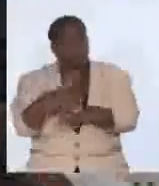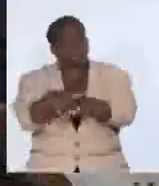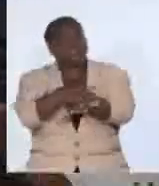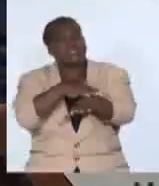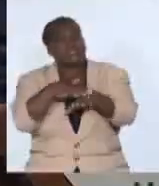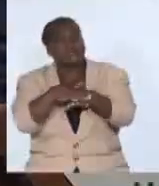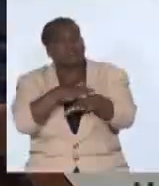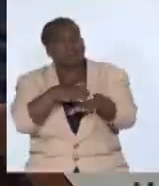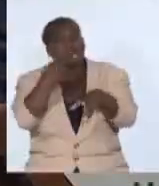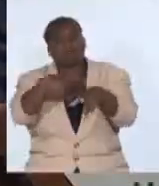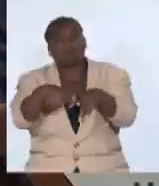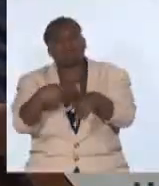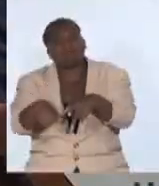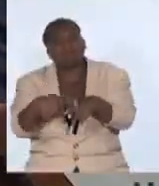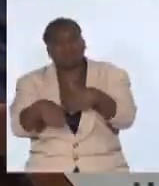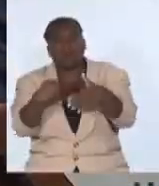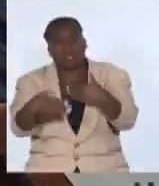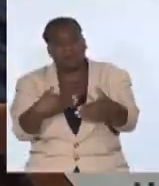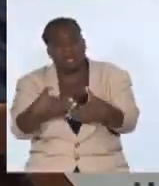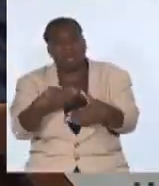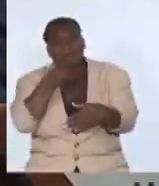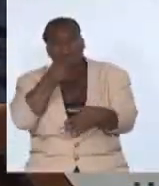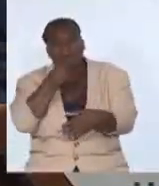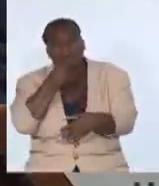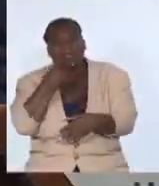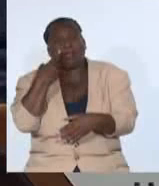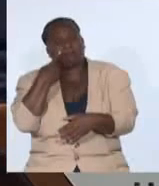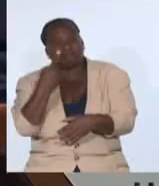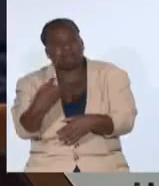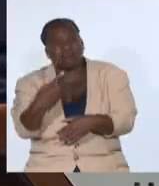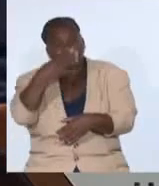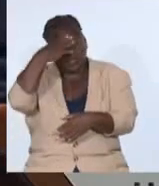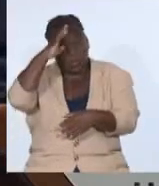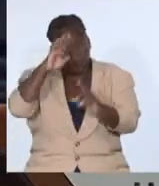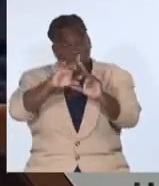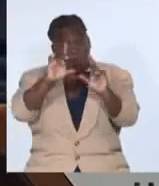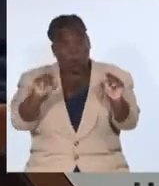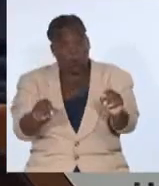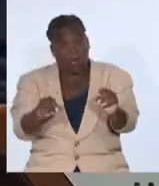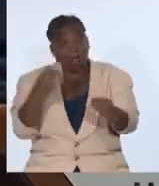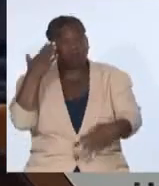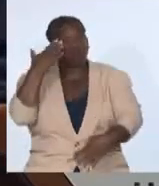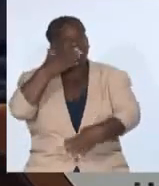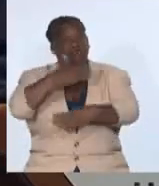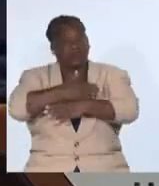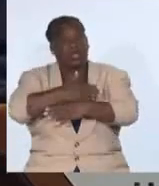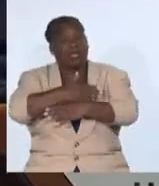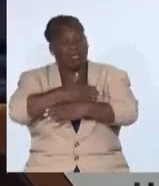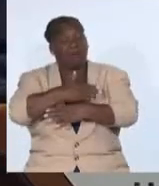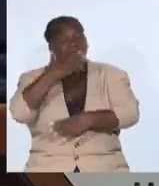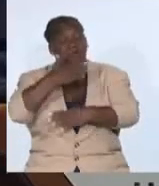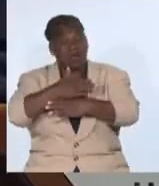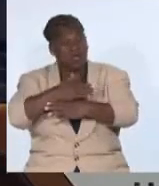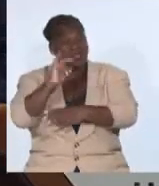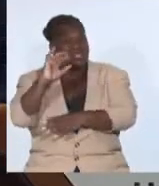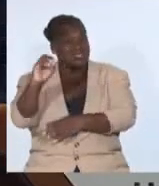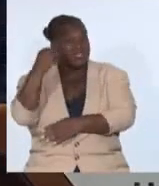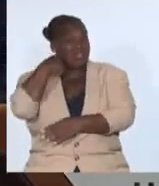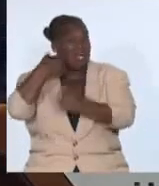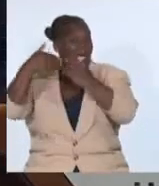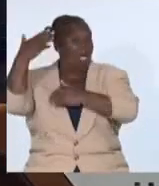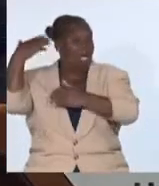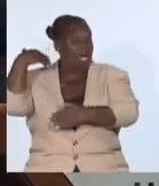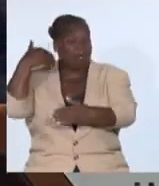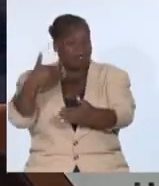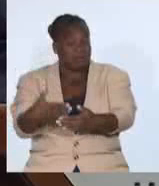con las que puedan tropezar Cuba está literalmente cercada por un bloqueo de seis décadas y por